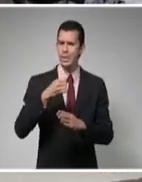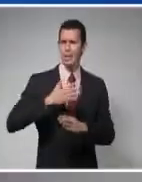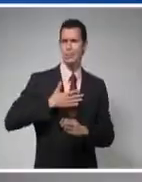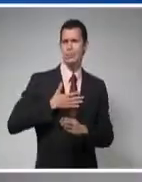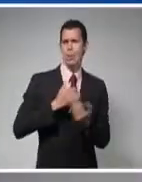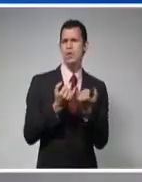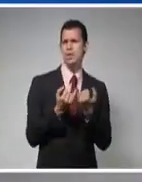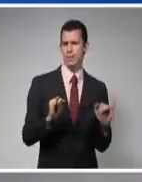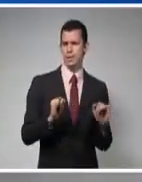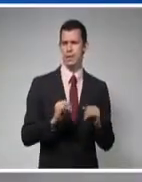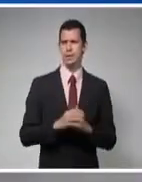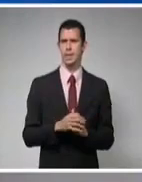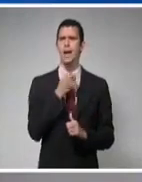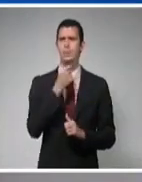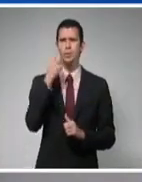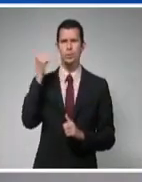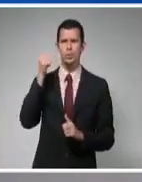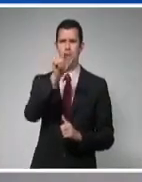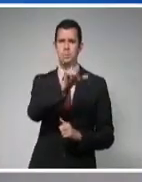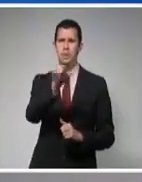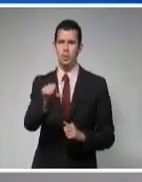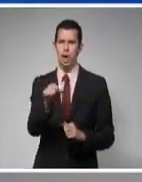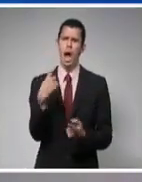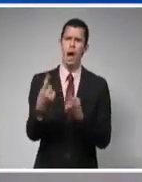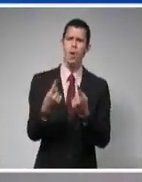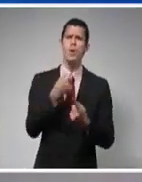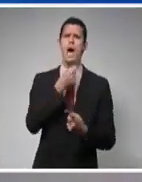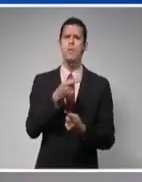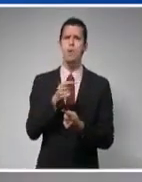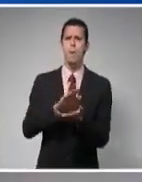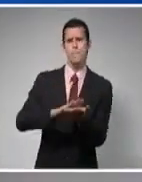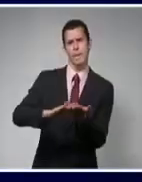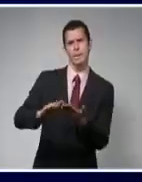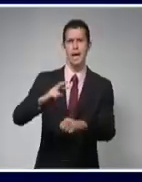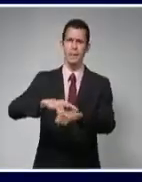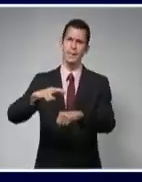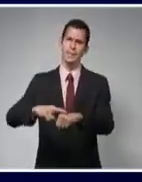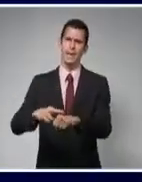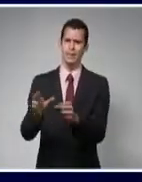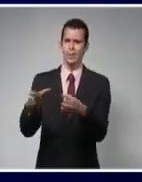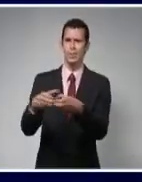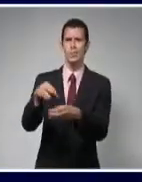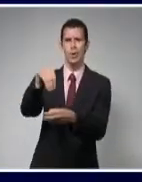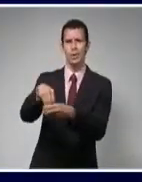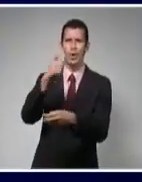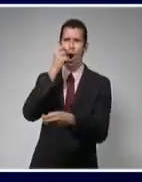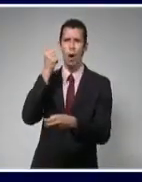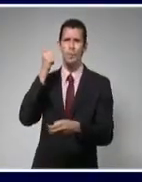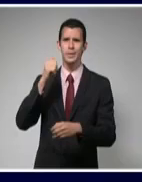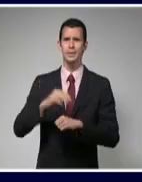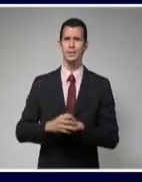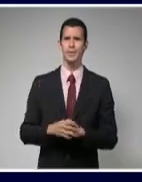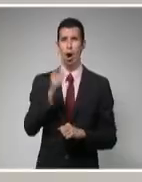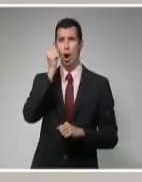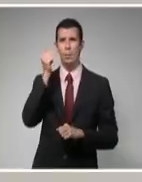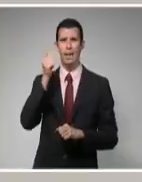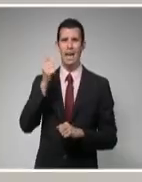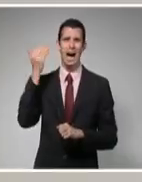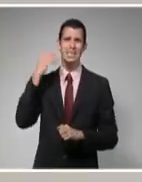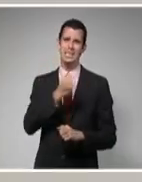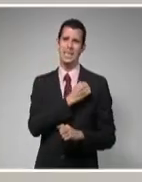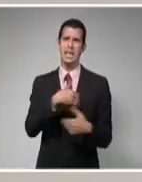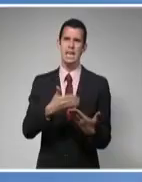esa foto, en representación de San Isidro, entre otros, el hombre que pide la invasión a Cuba, Michael Osorbo, y